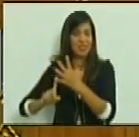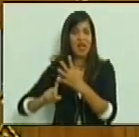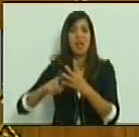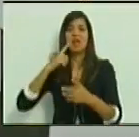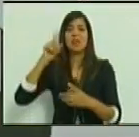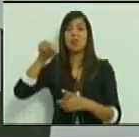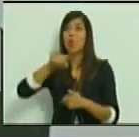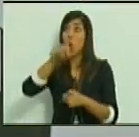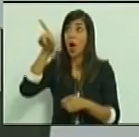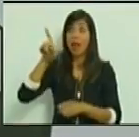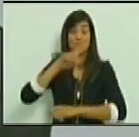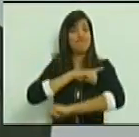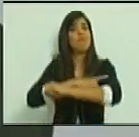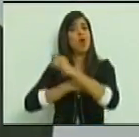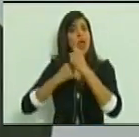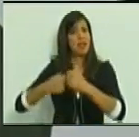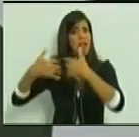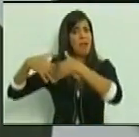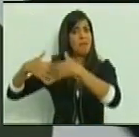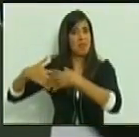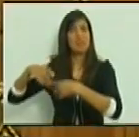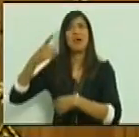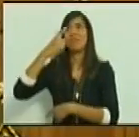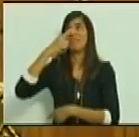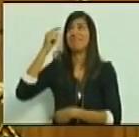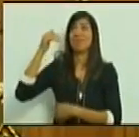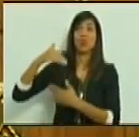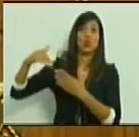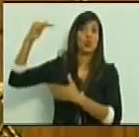más ventajas y más bondades que las que tienen nuestros productores.